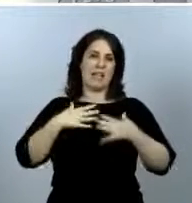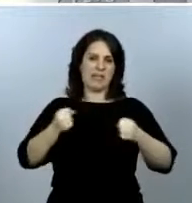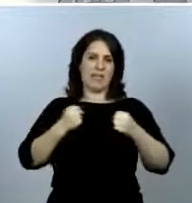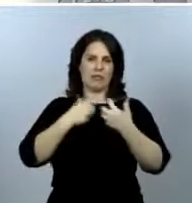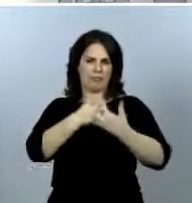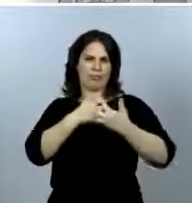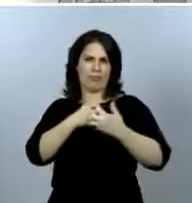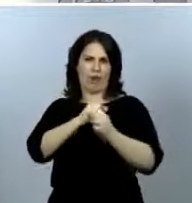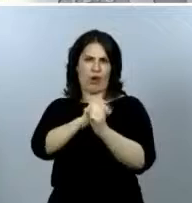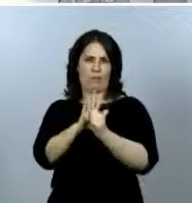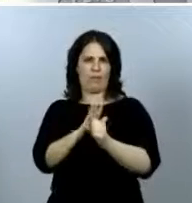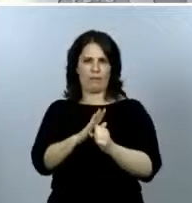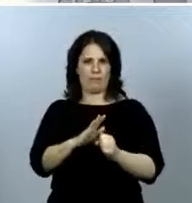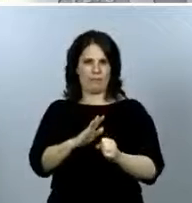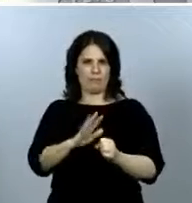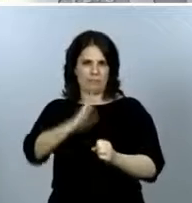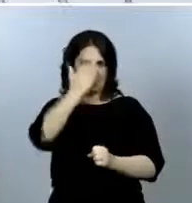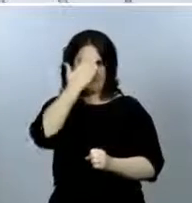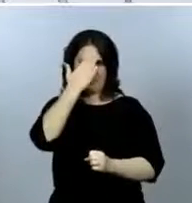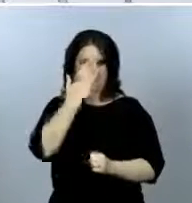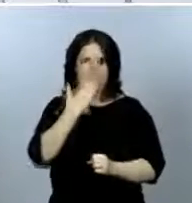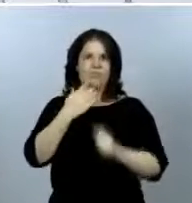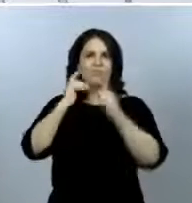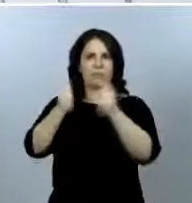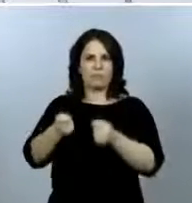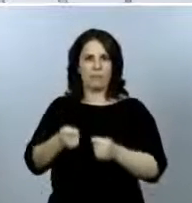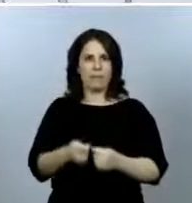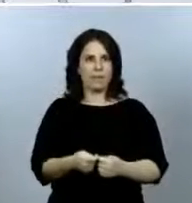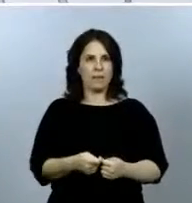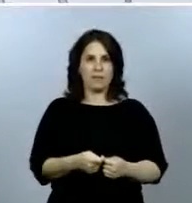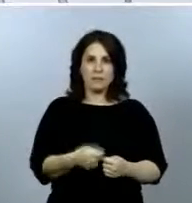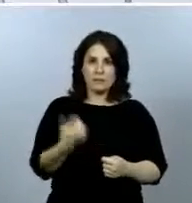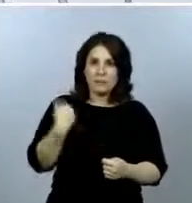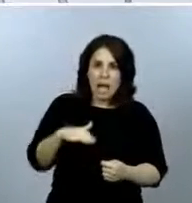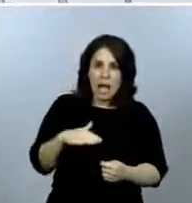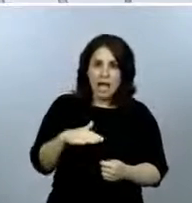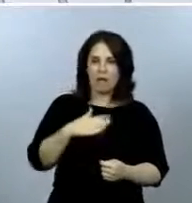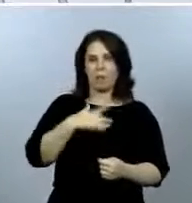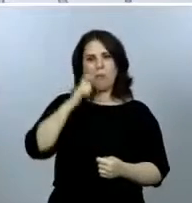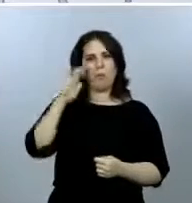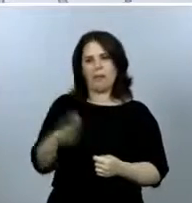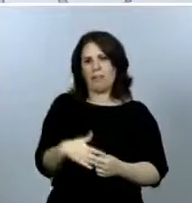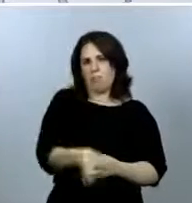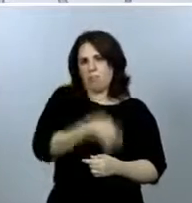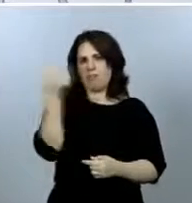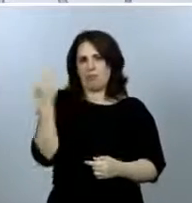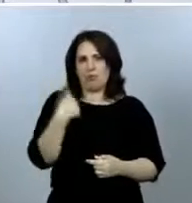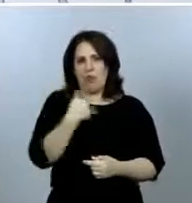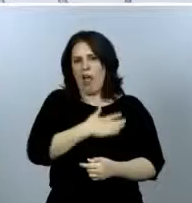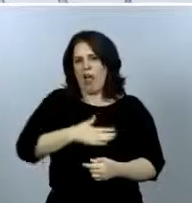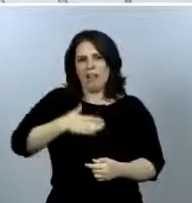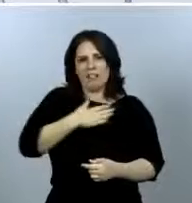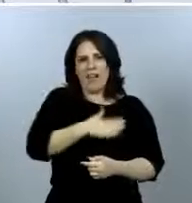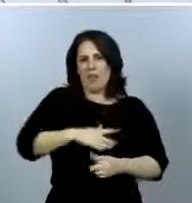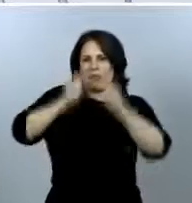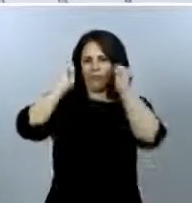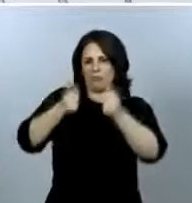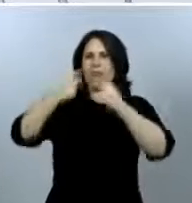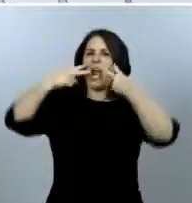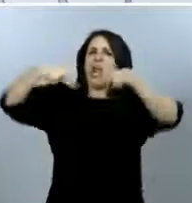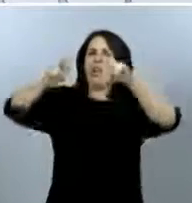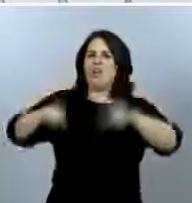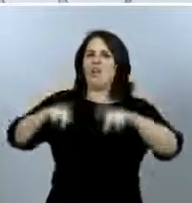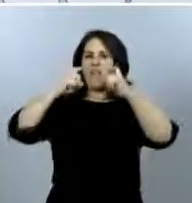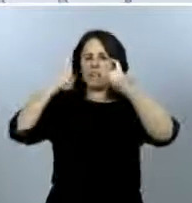si se desaconseja y se les ha concedido ya me parece perfecto y estoy encantado que se reconozca el esfuerzo enorme que ha